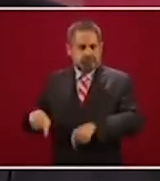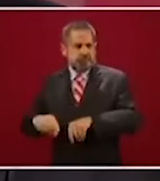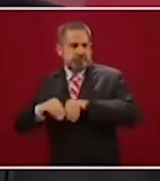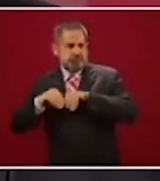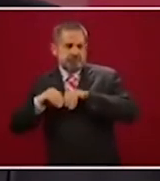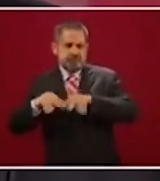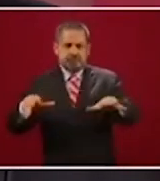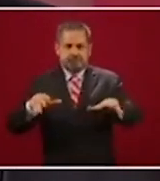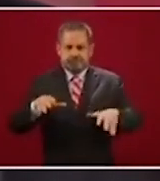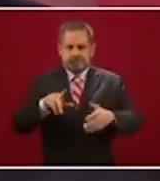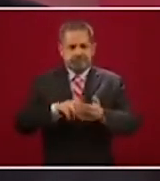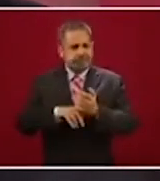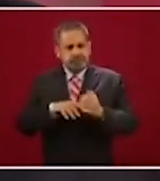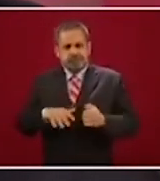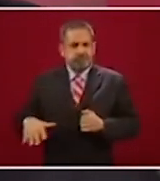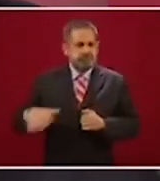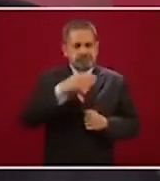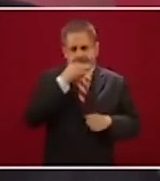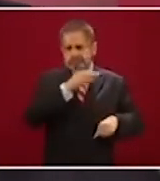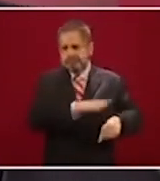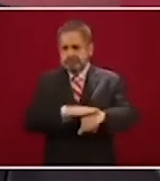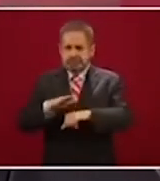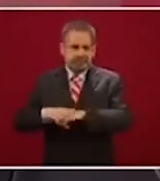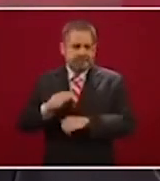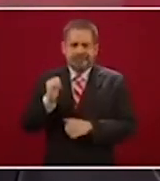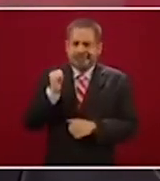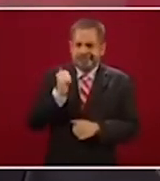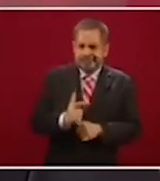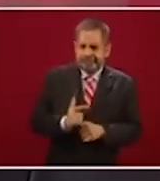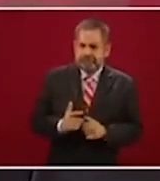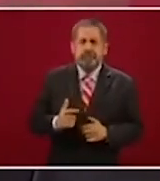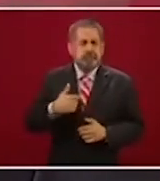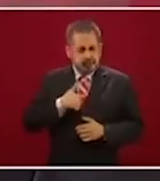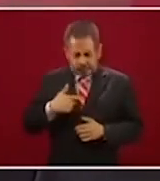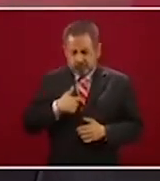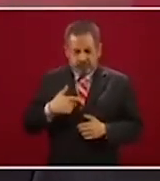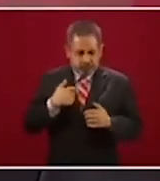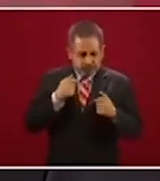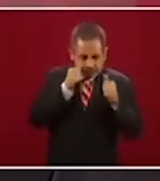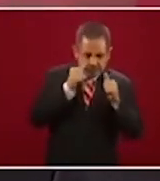voy a hacerles un llamado al pueblo que